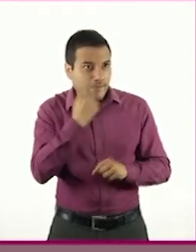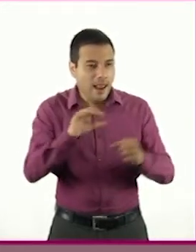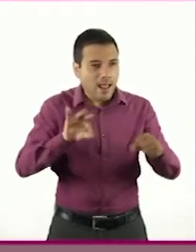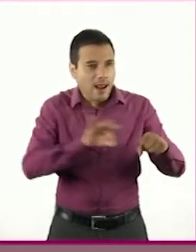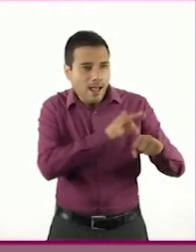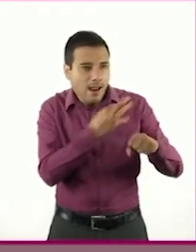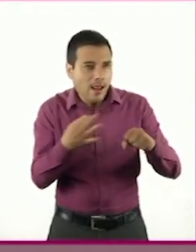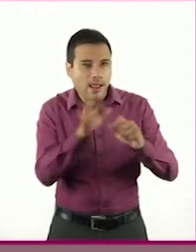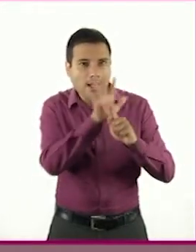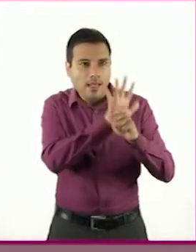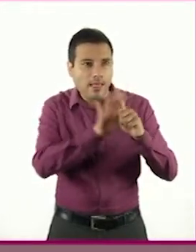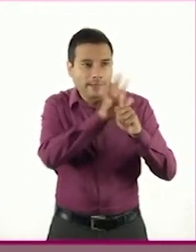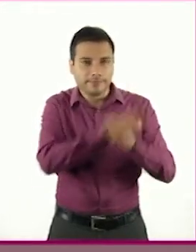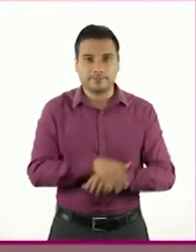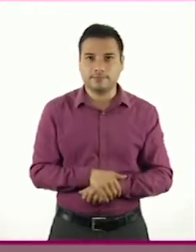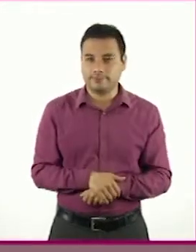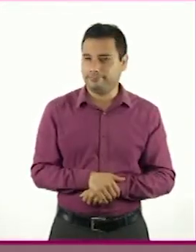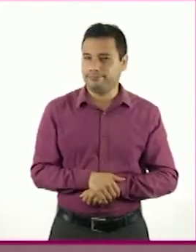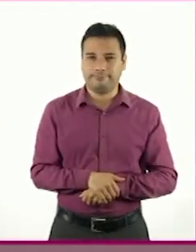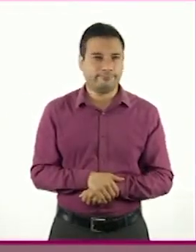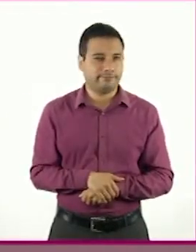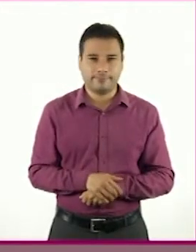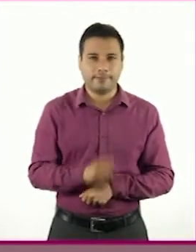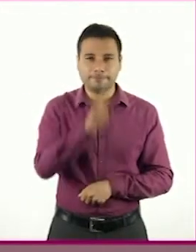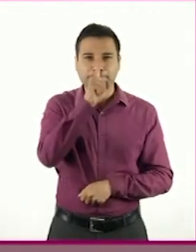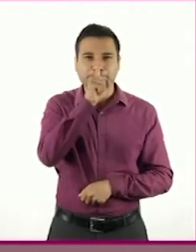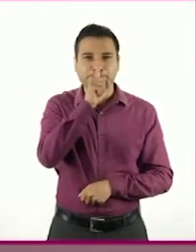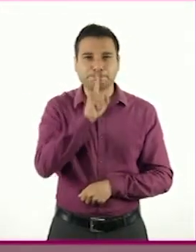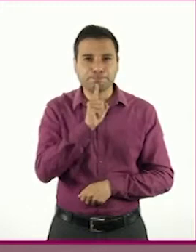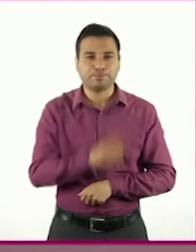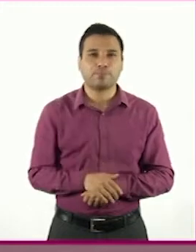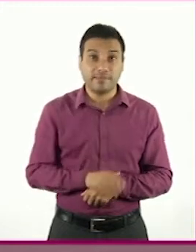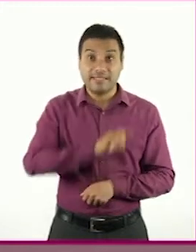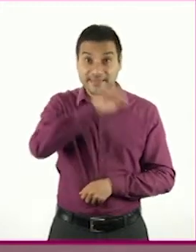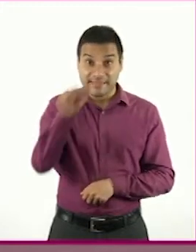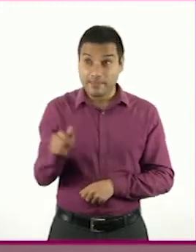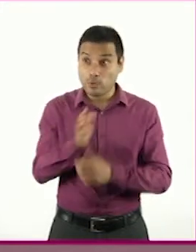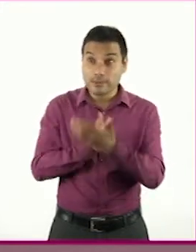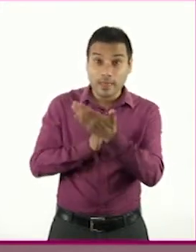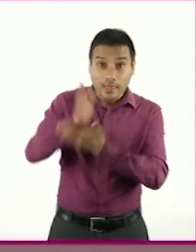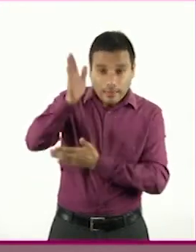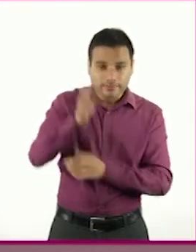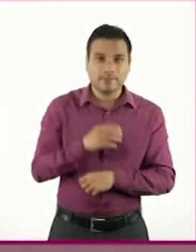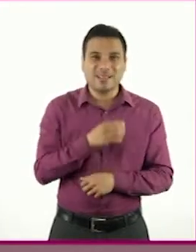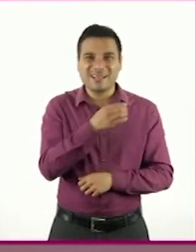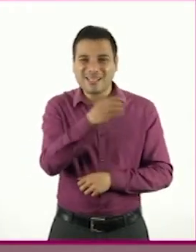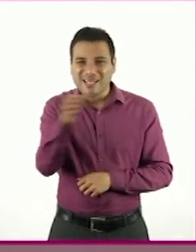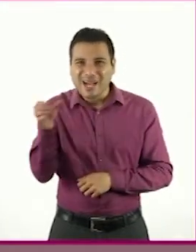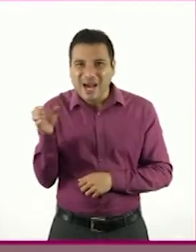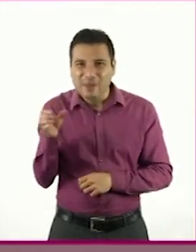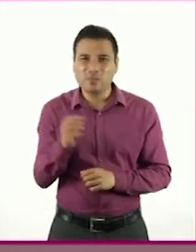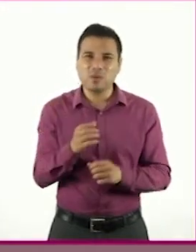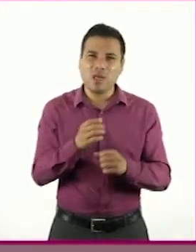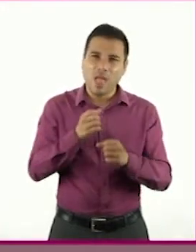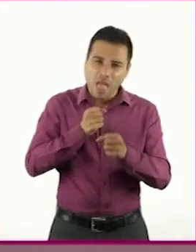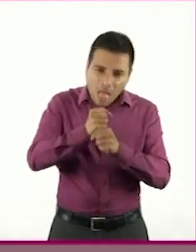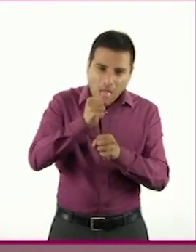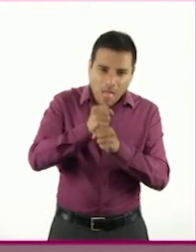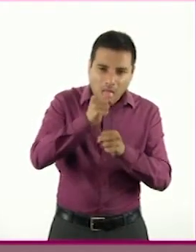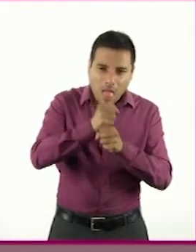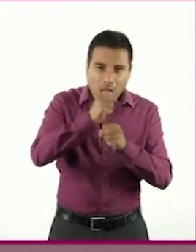frontera. La realidad es que a menudo eran explotados en los campos agrícolas sin poder regresar de